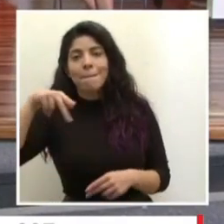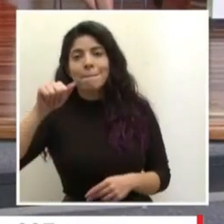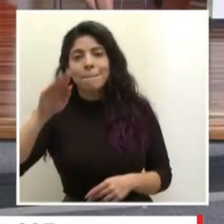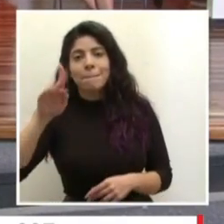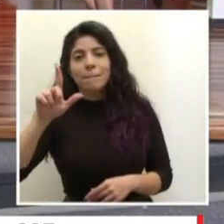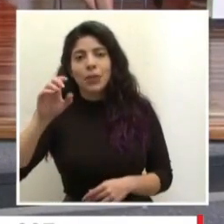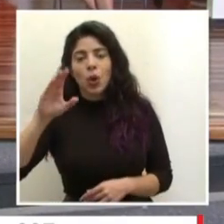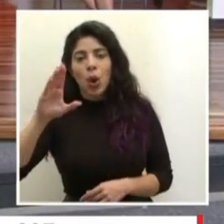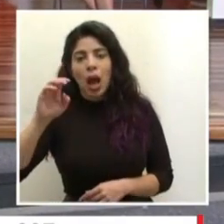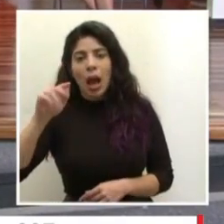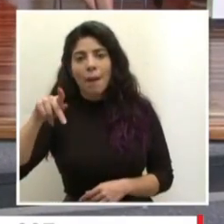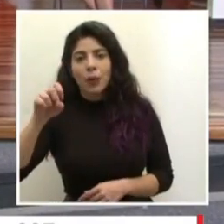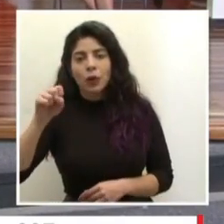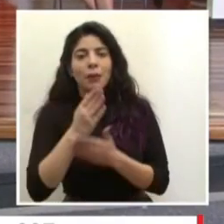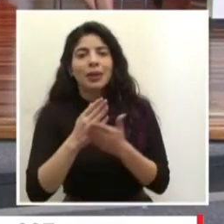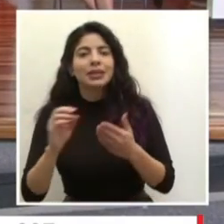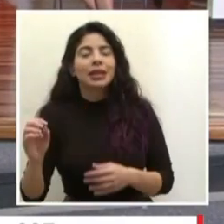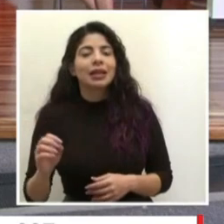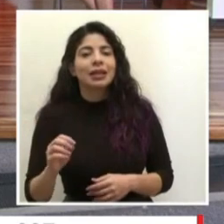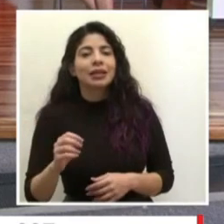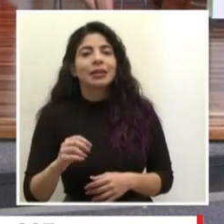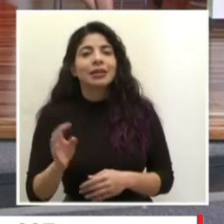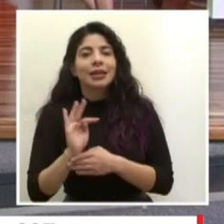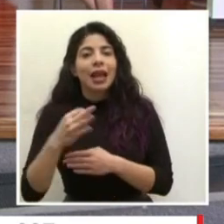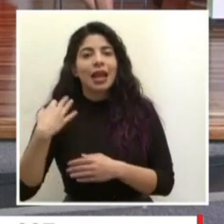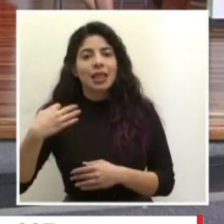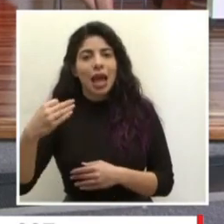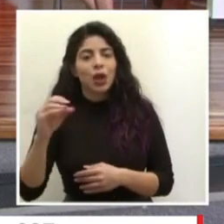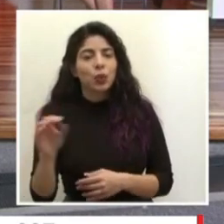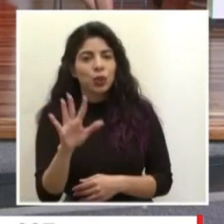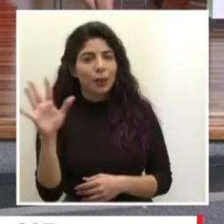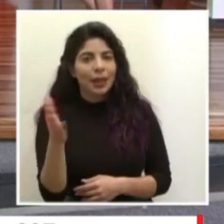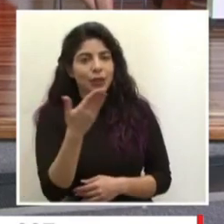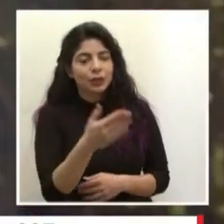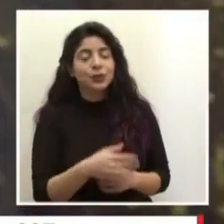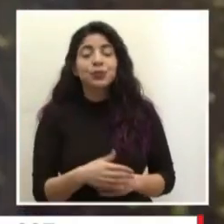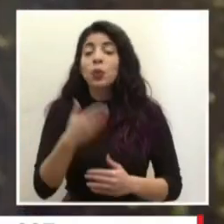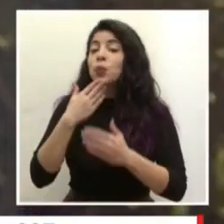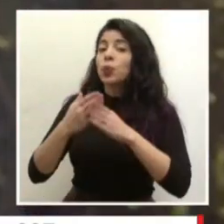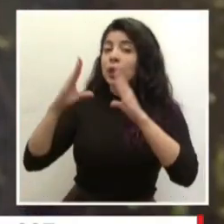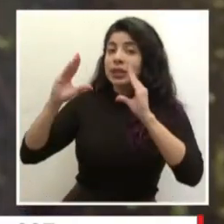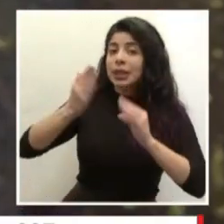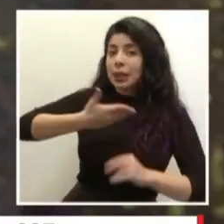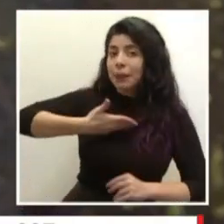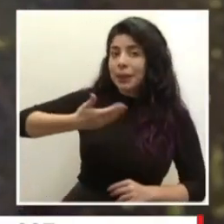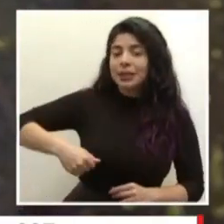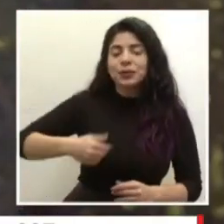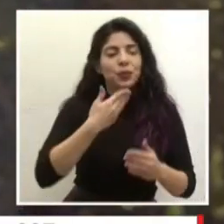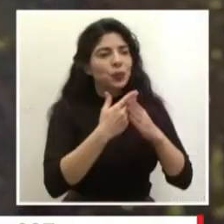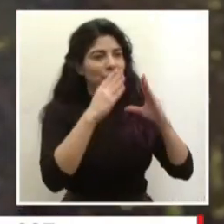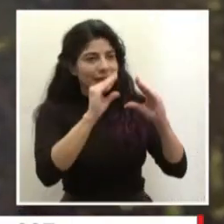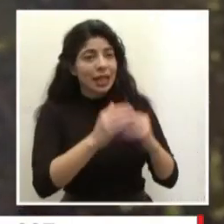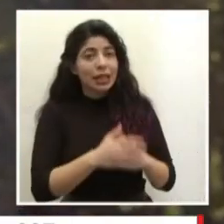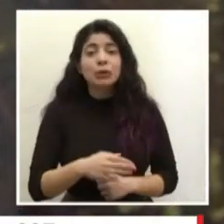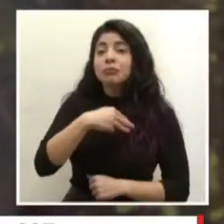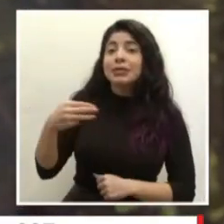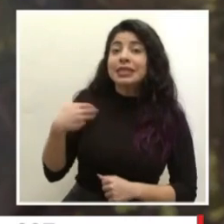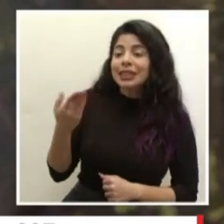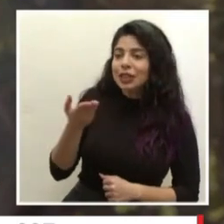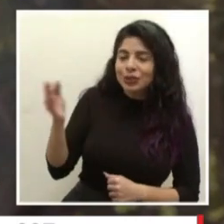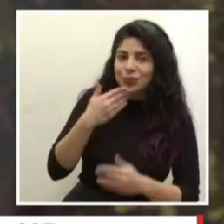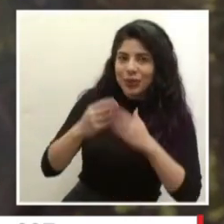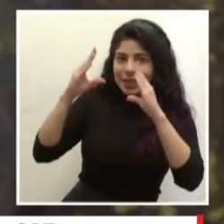de Telediario de Multimedios. Adelante, Pablo. Muy buenas tardes, señor presidente. Buenas tardes. A los señores ministros también, buenas